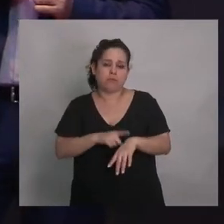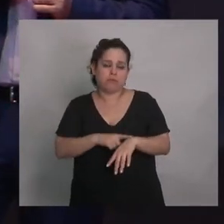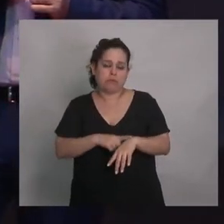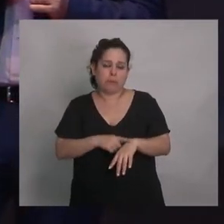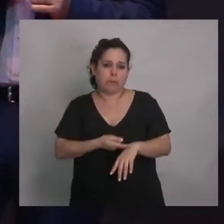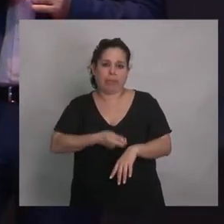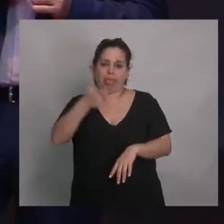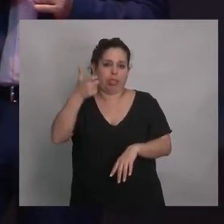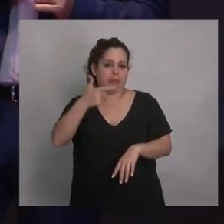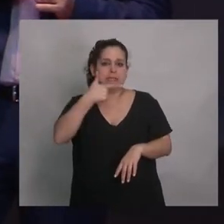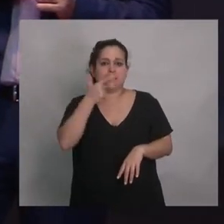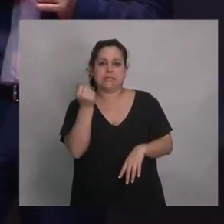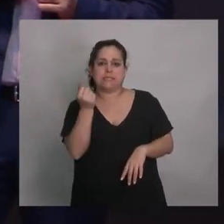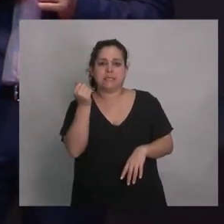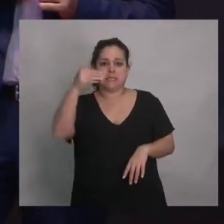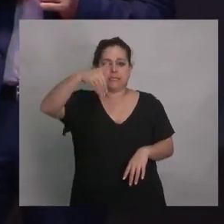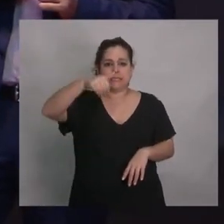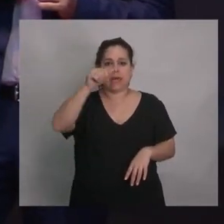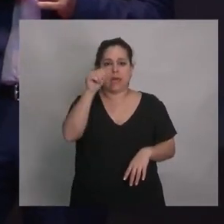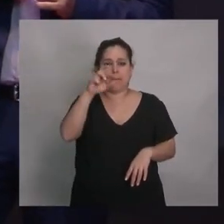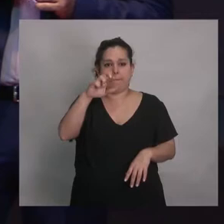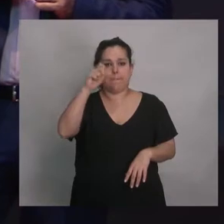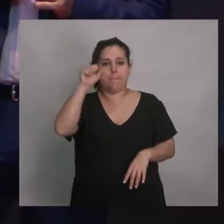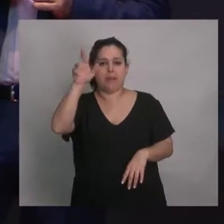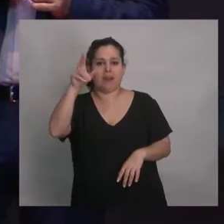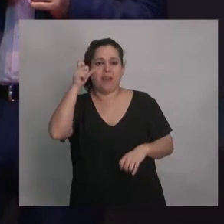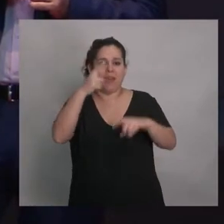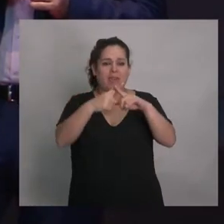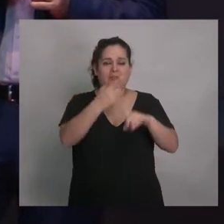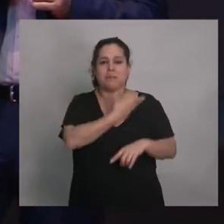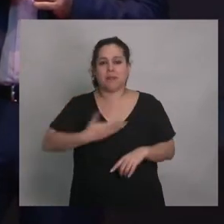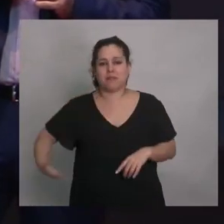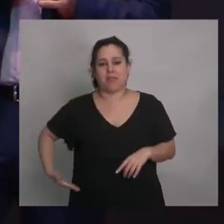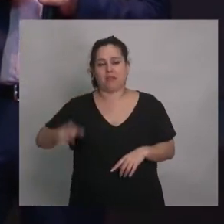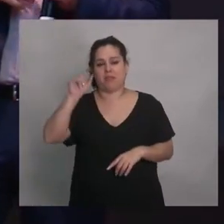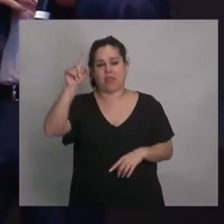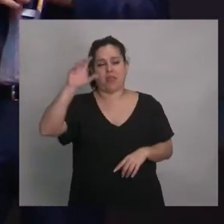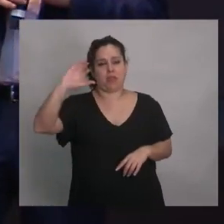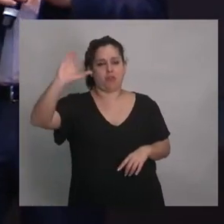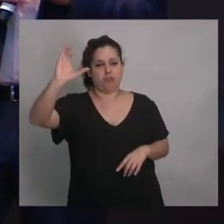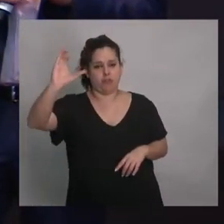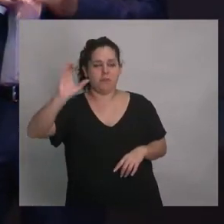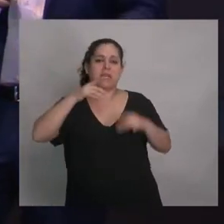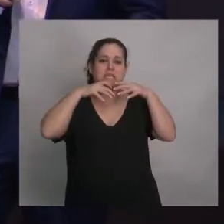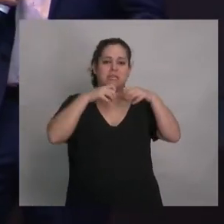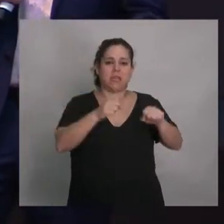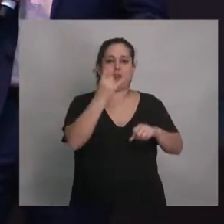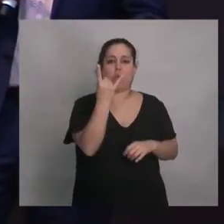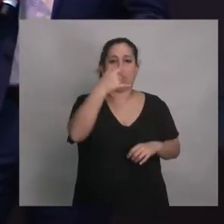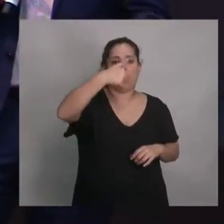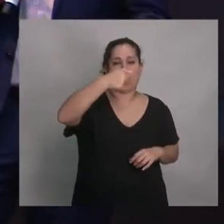ernesto samper ex presidente de colombia y secretario de la unasur